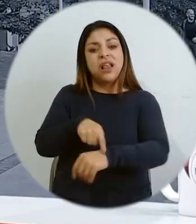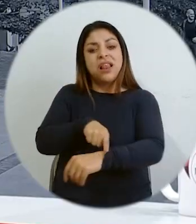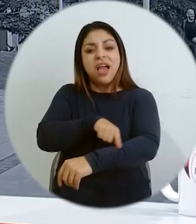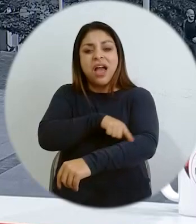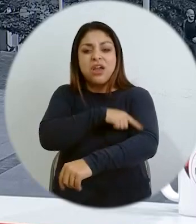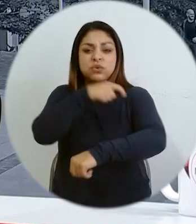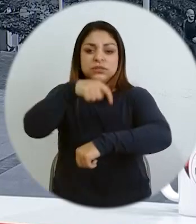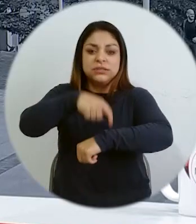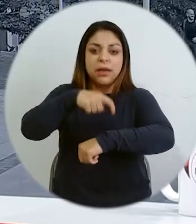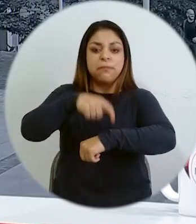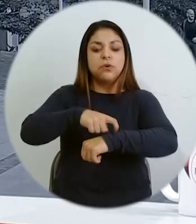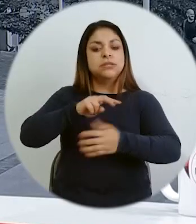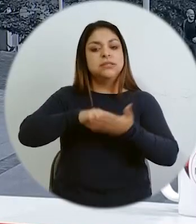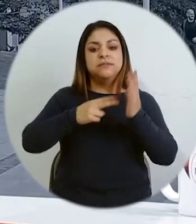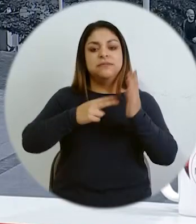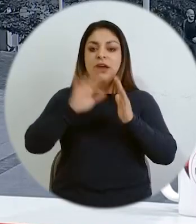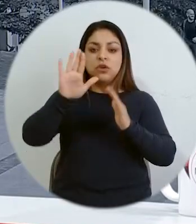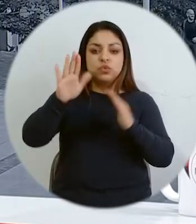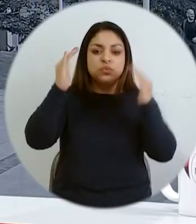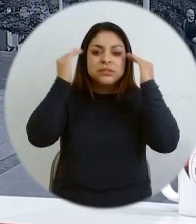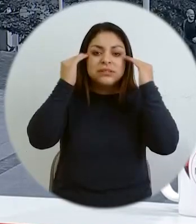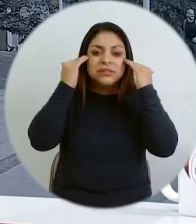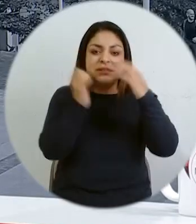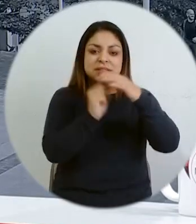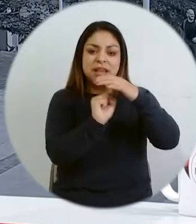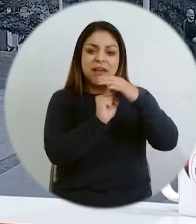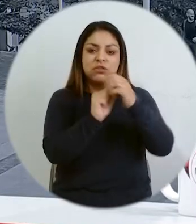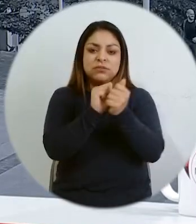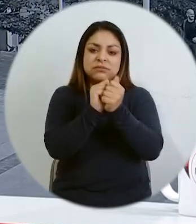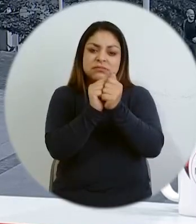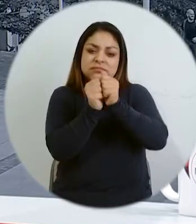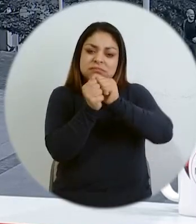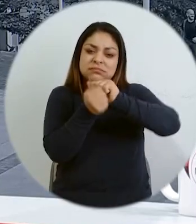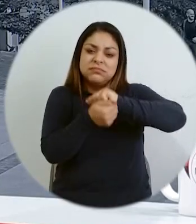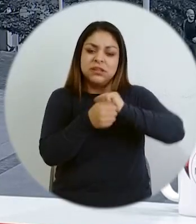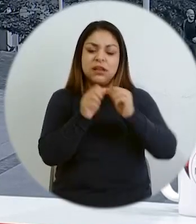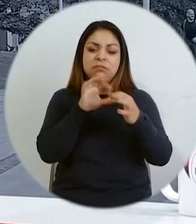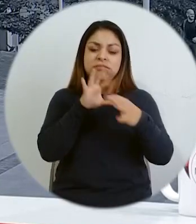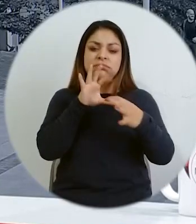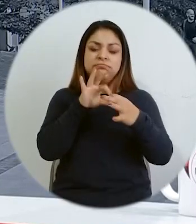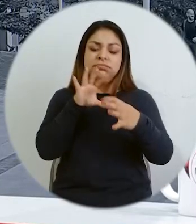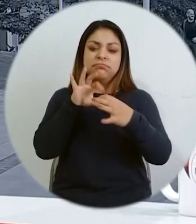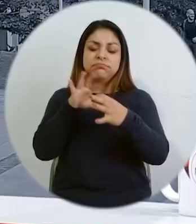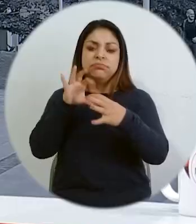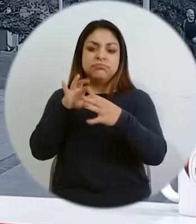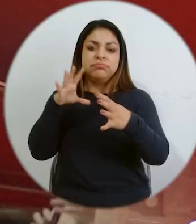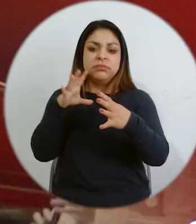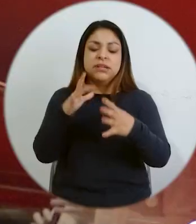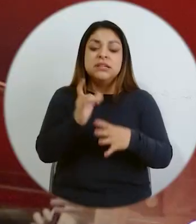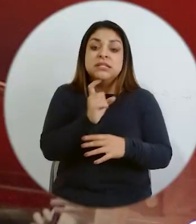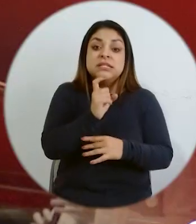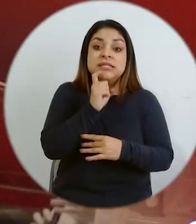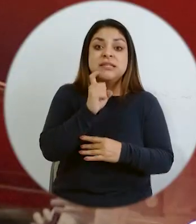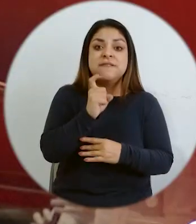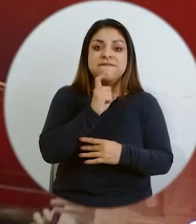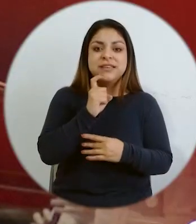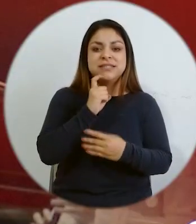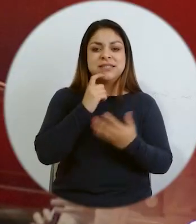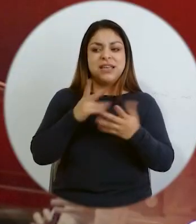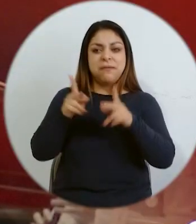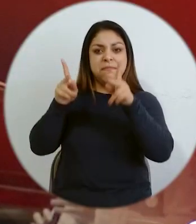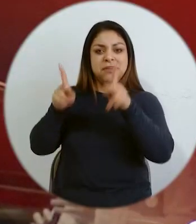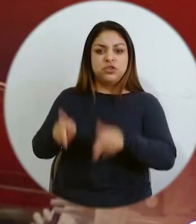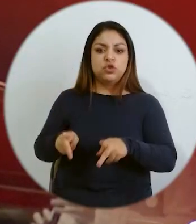estrés en el largo plazo cambian el funcionamiento macroestructural del cerebro, pero también la conectividad a nivel micro,